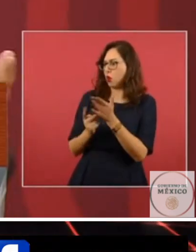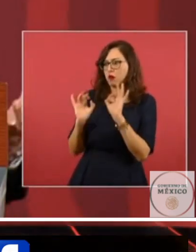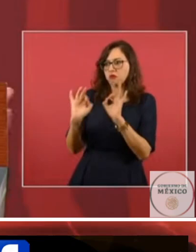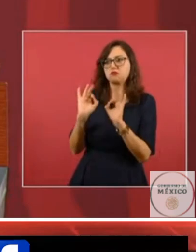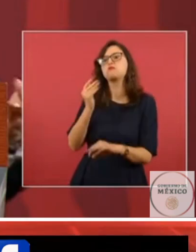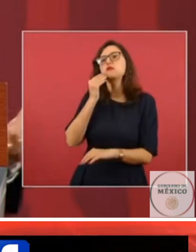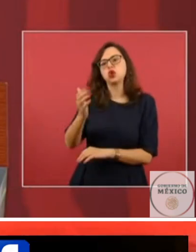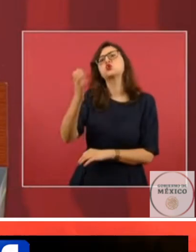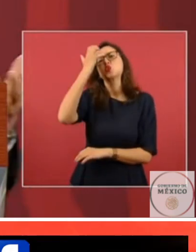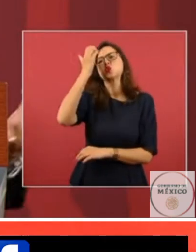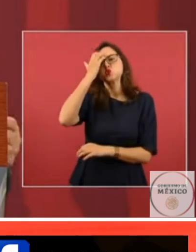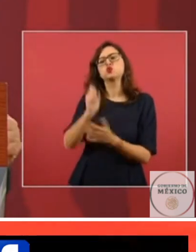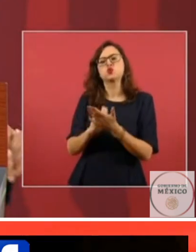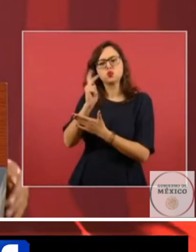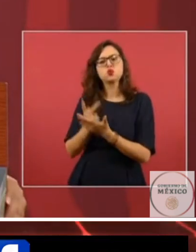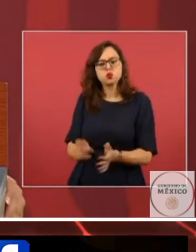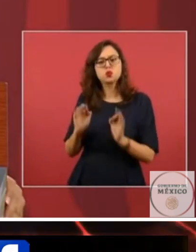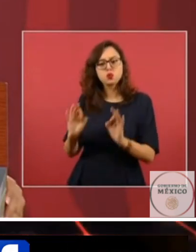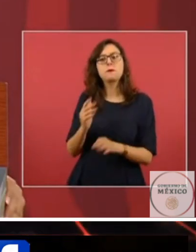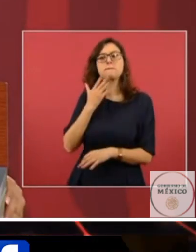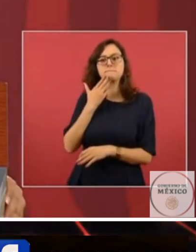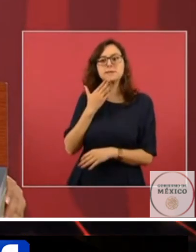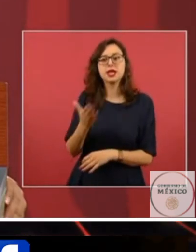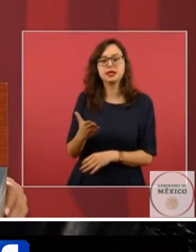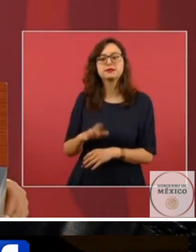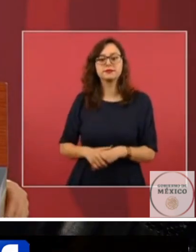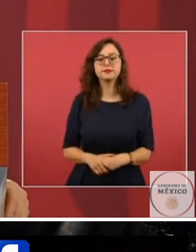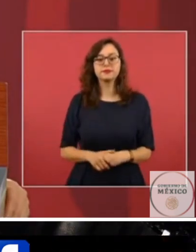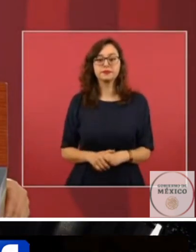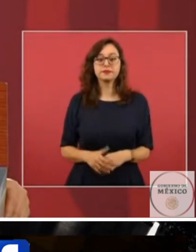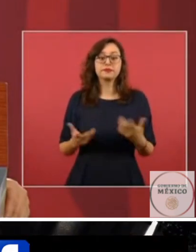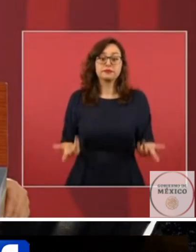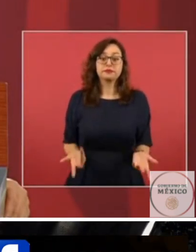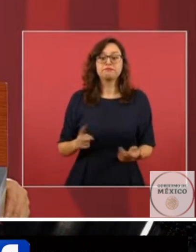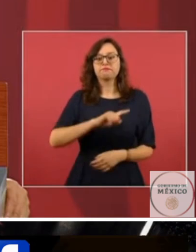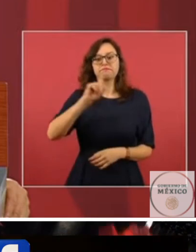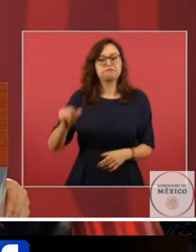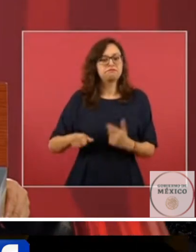el modelo, el sistema, y ya llegando a la presidencia,